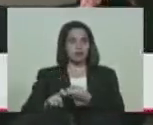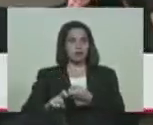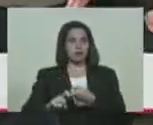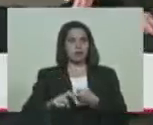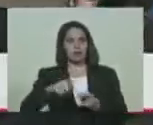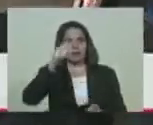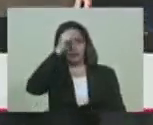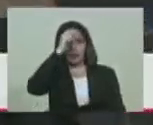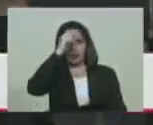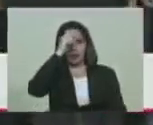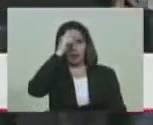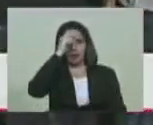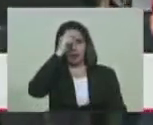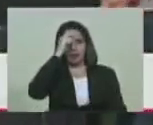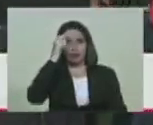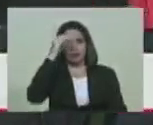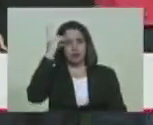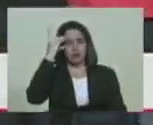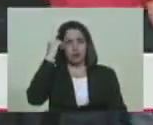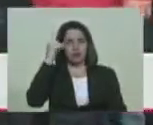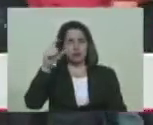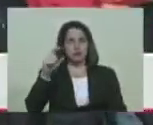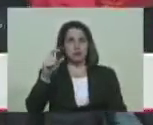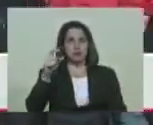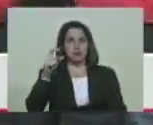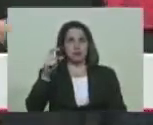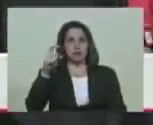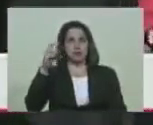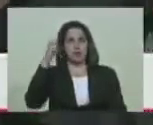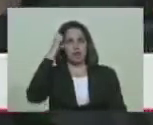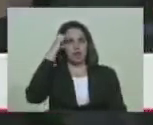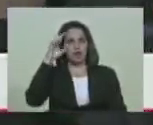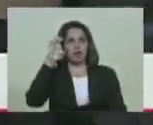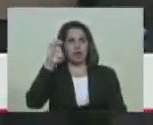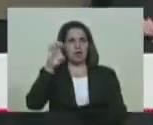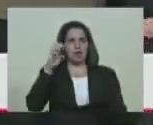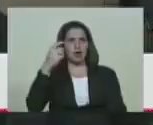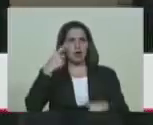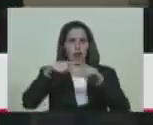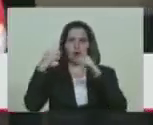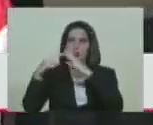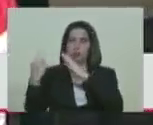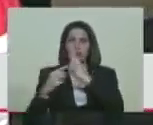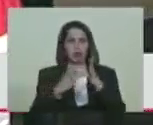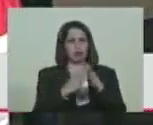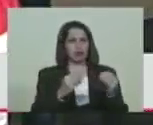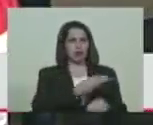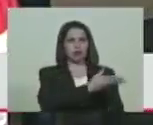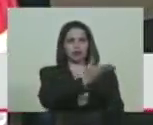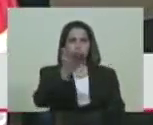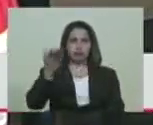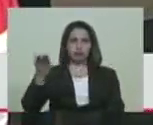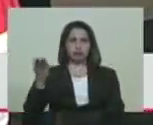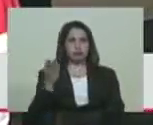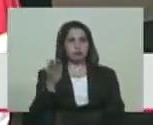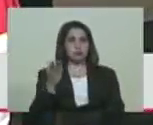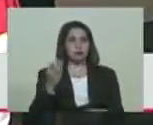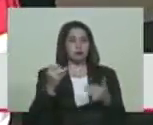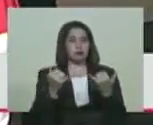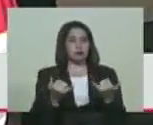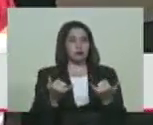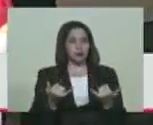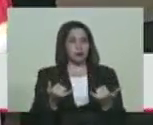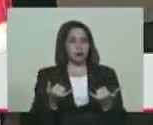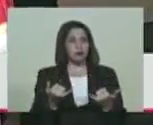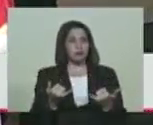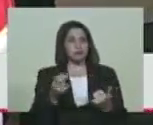Tarek, Delcy, Elías, compañero, Freddy, todos, Ernesto, Jorge Rodríguez,